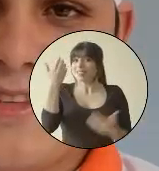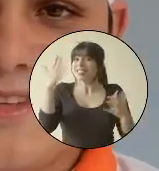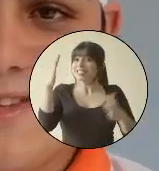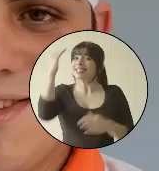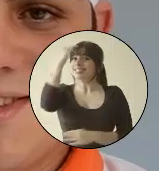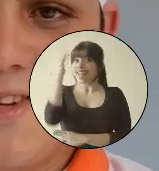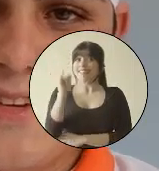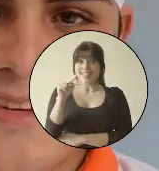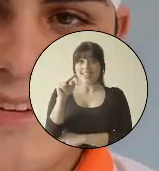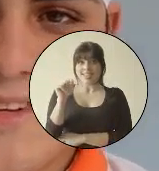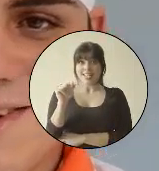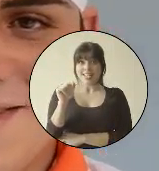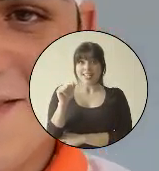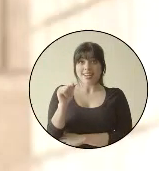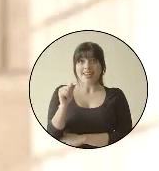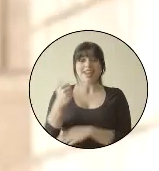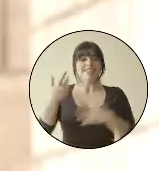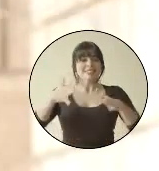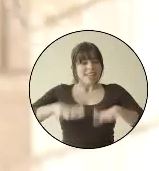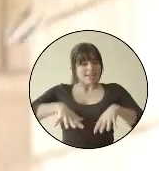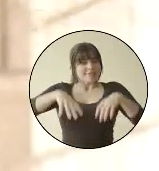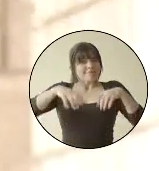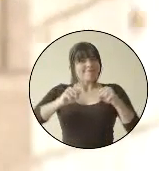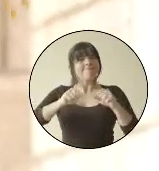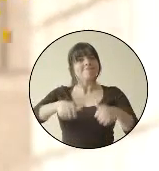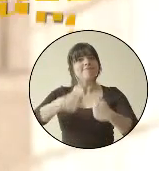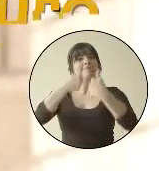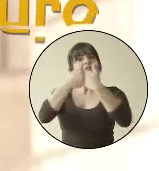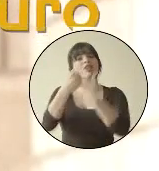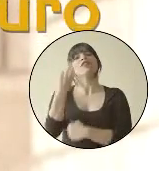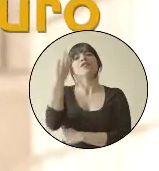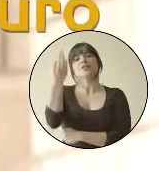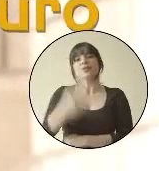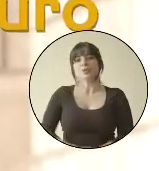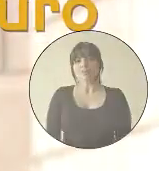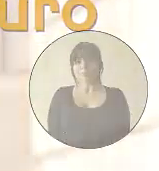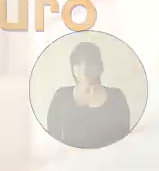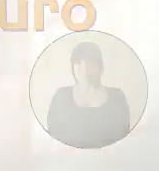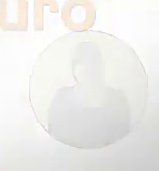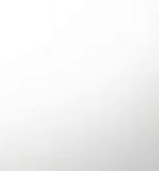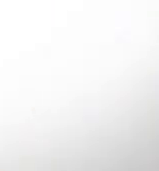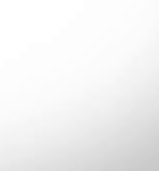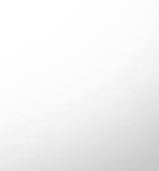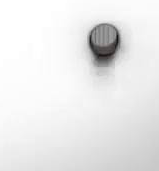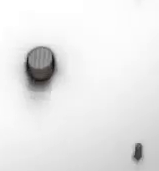porque sabe que en el INAH asumimos los retos del futuro.